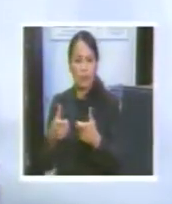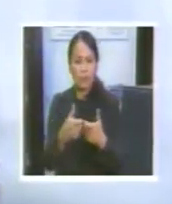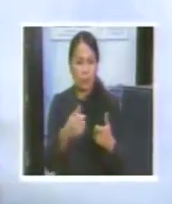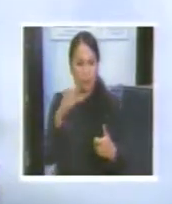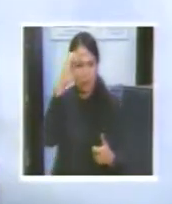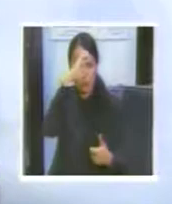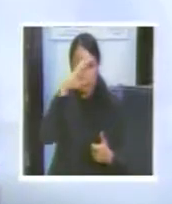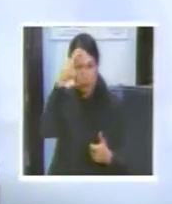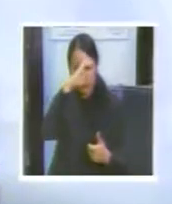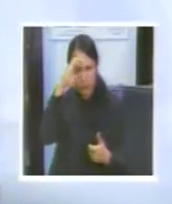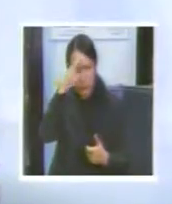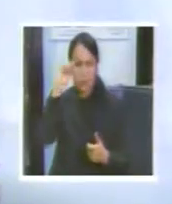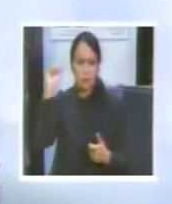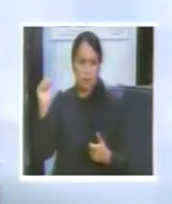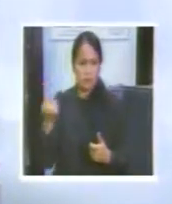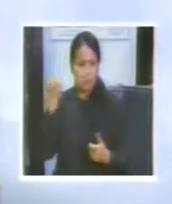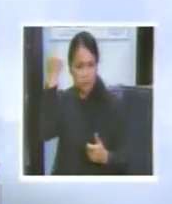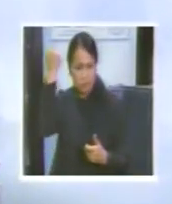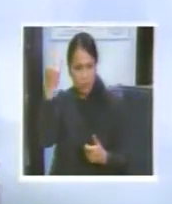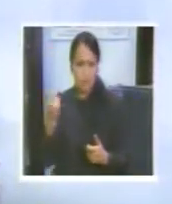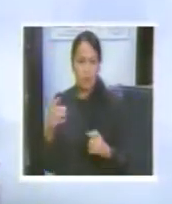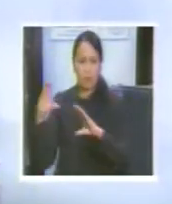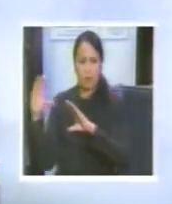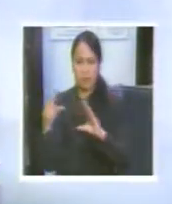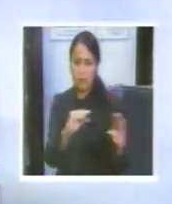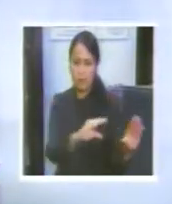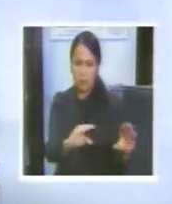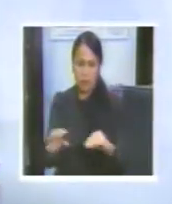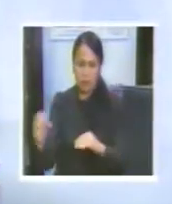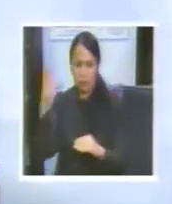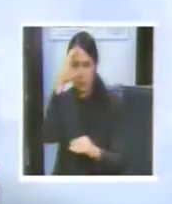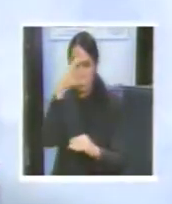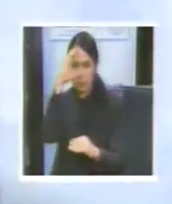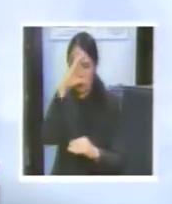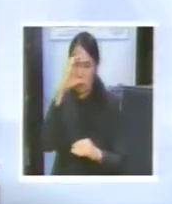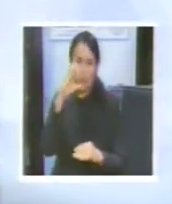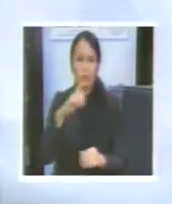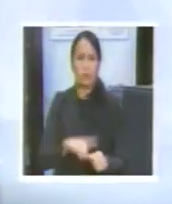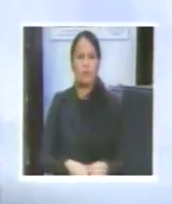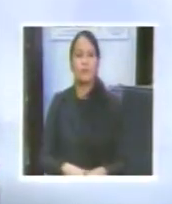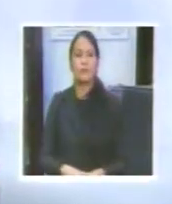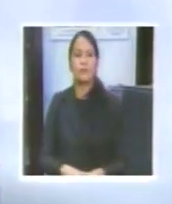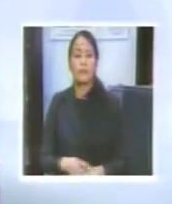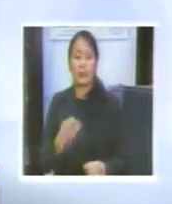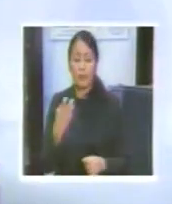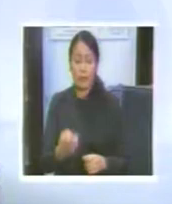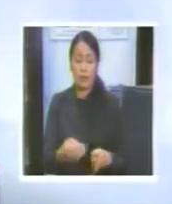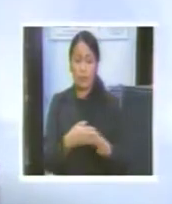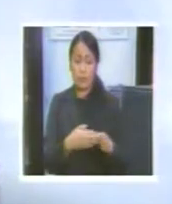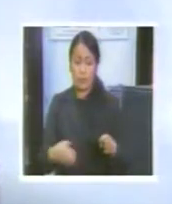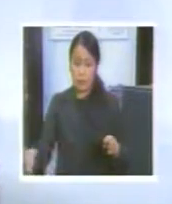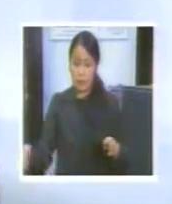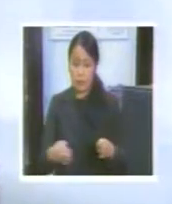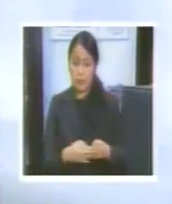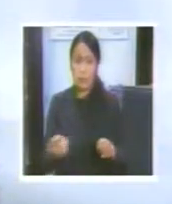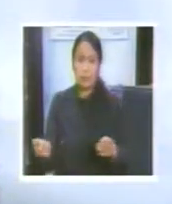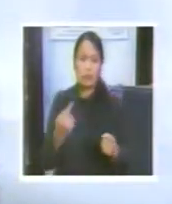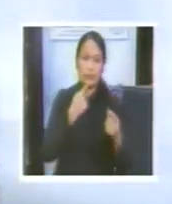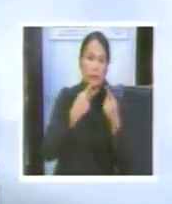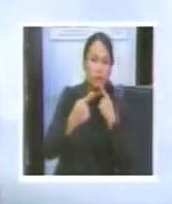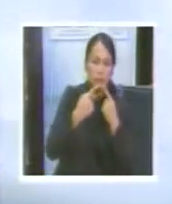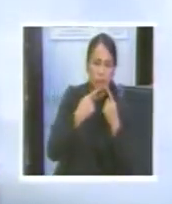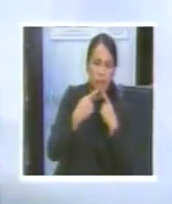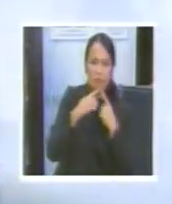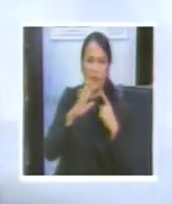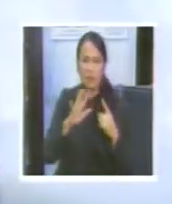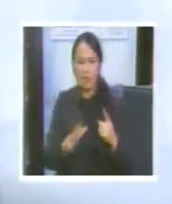ciencia, la tecnología, la enseñanza y la cultura. En este contexto, lejos de ser un negociador débil, como se